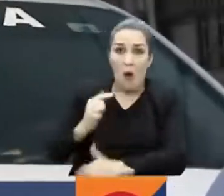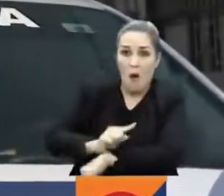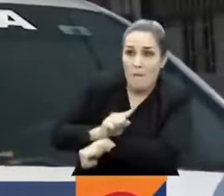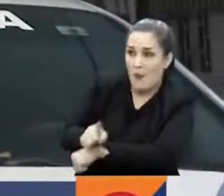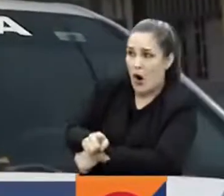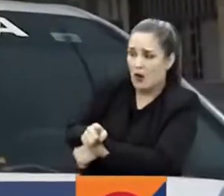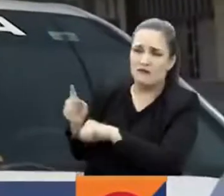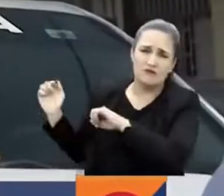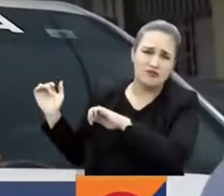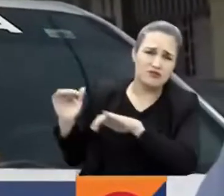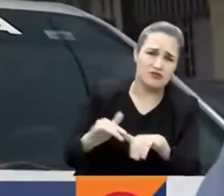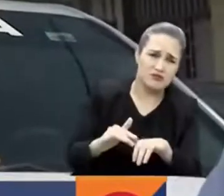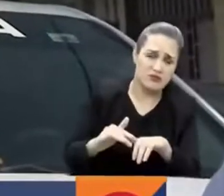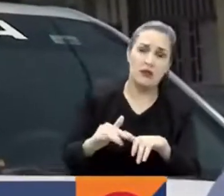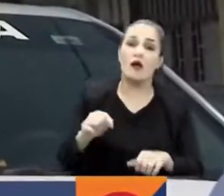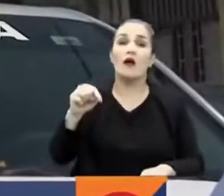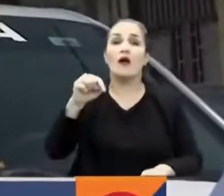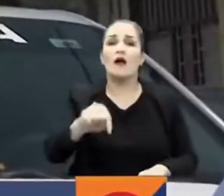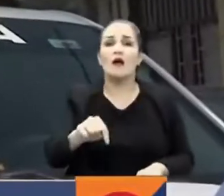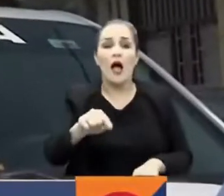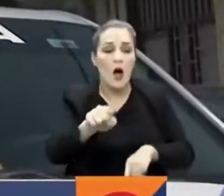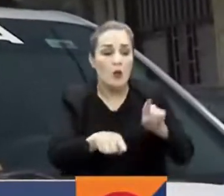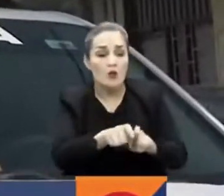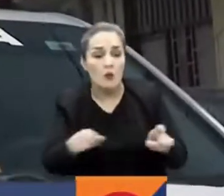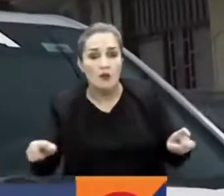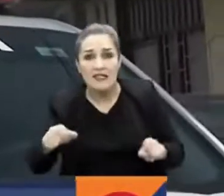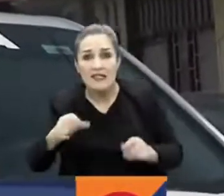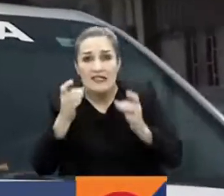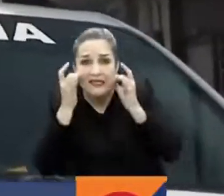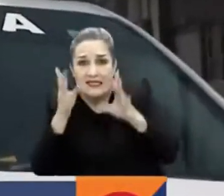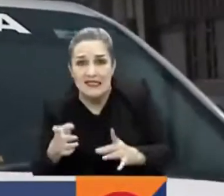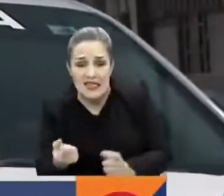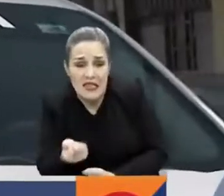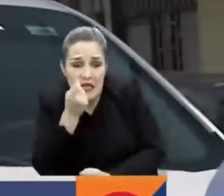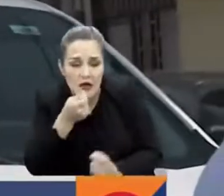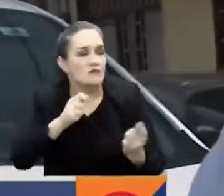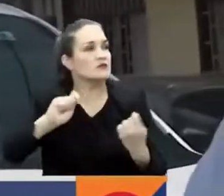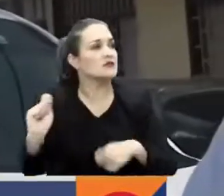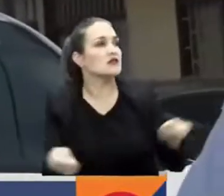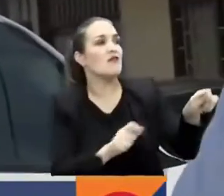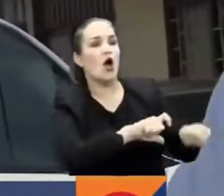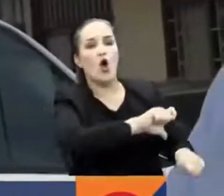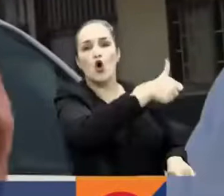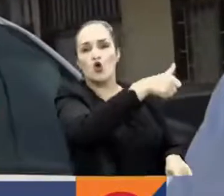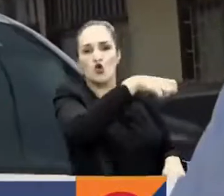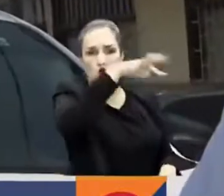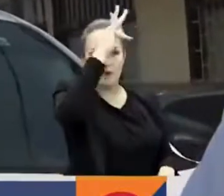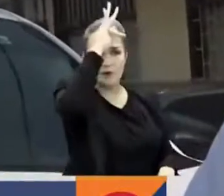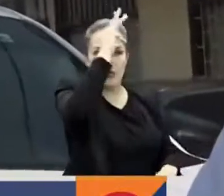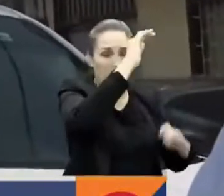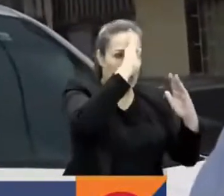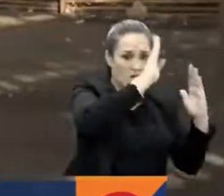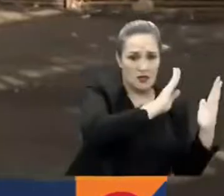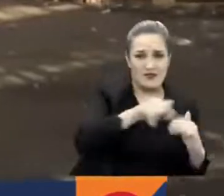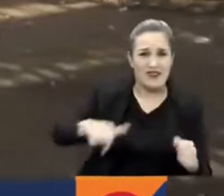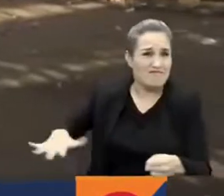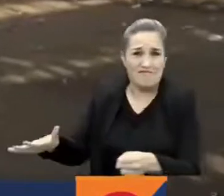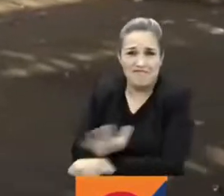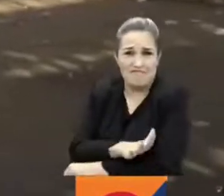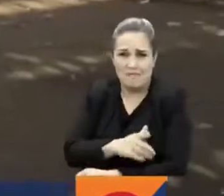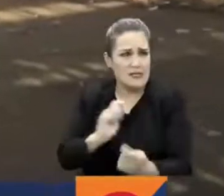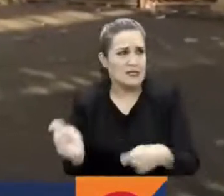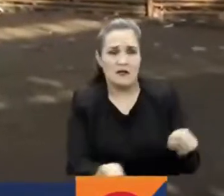pacientes que están trasladando son los que están un poquito complicados, los están trasladando para otros hospitales para que los puedan atender porque aquí está demasiado lleno.